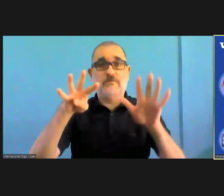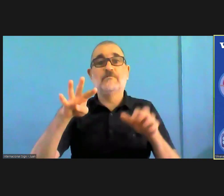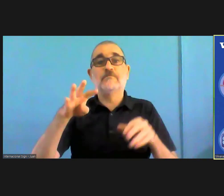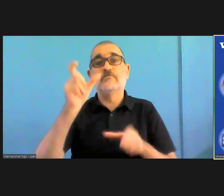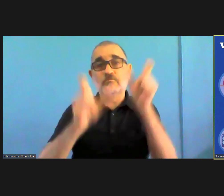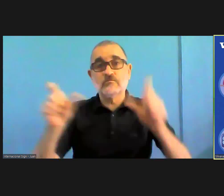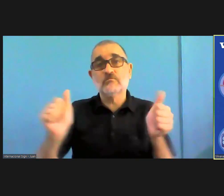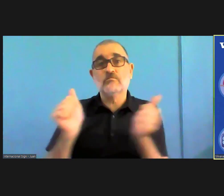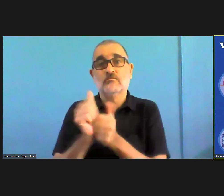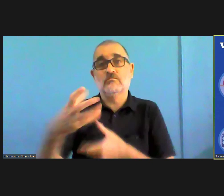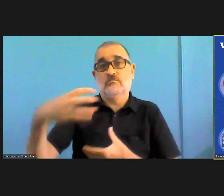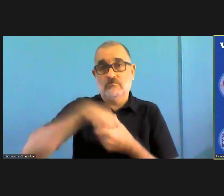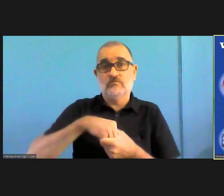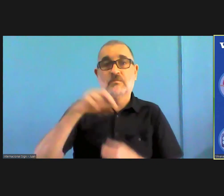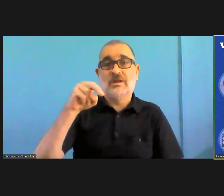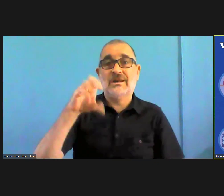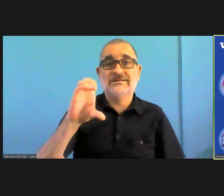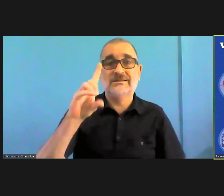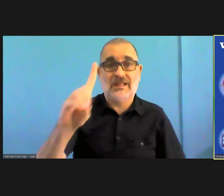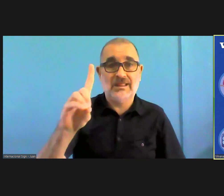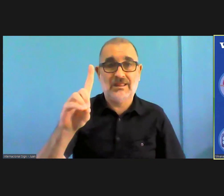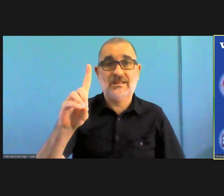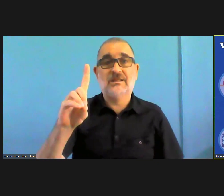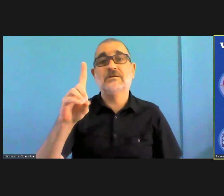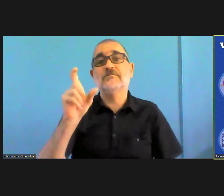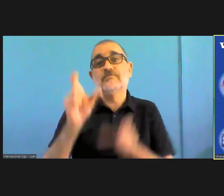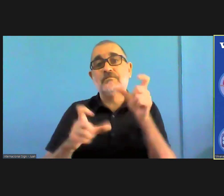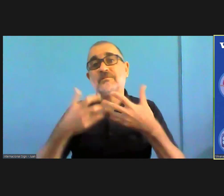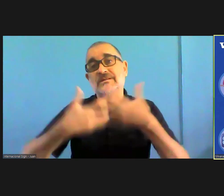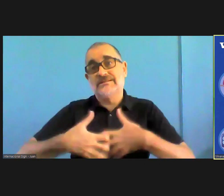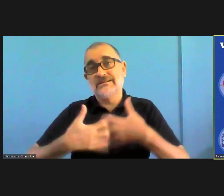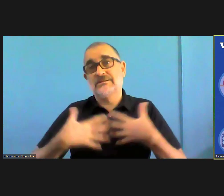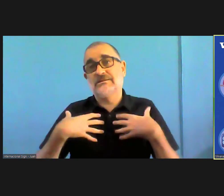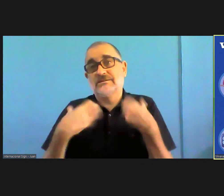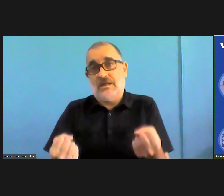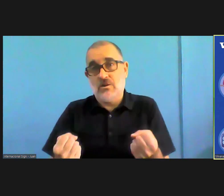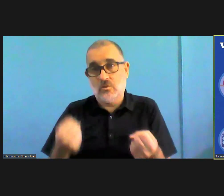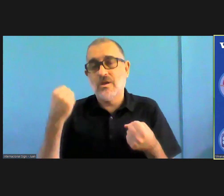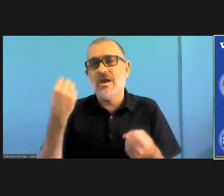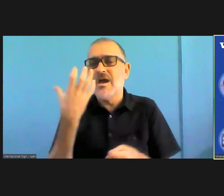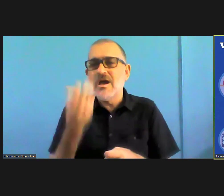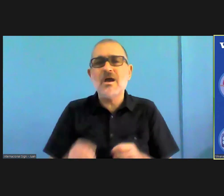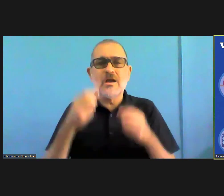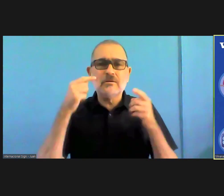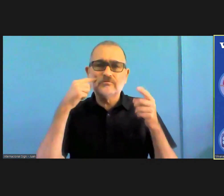y qué se puede hacer para fortalecer estos servicios. También hemos escuchado